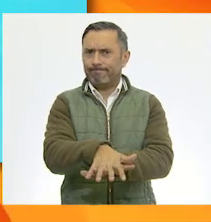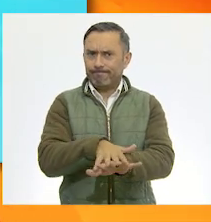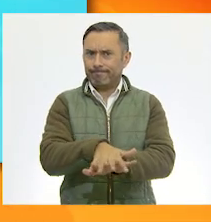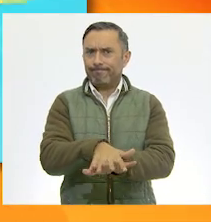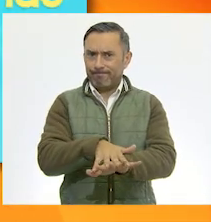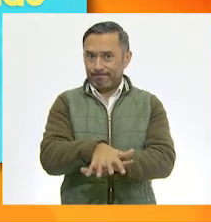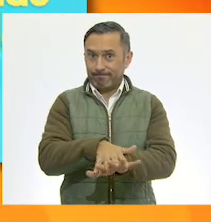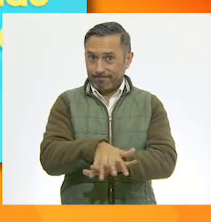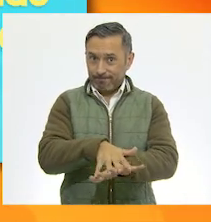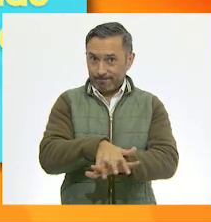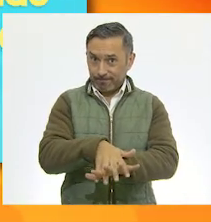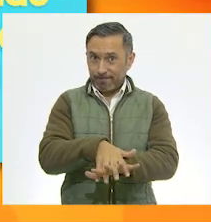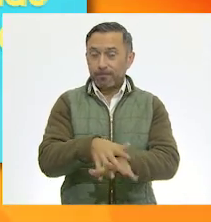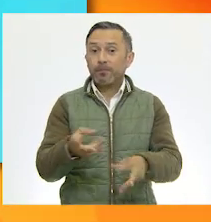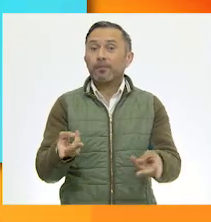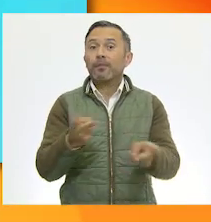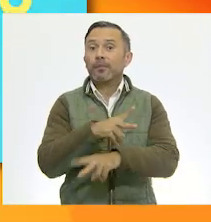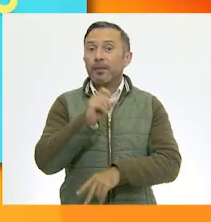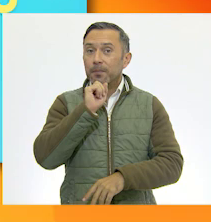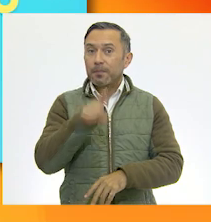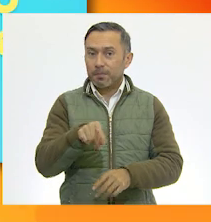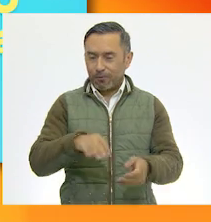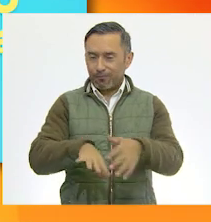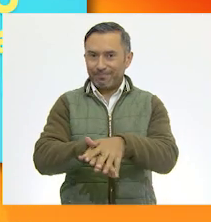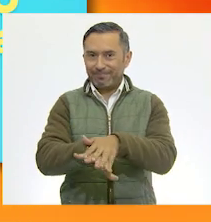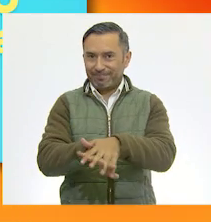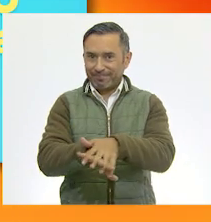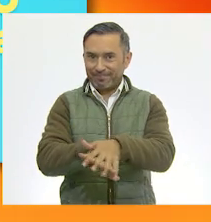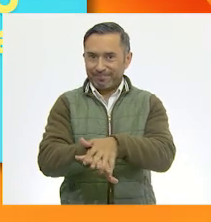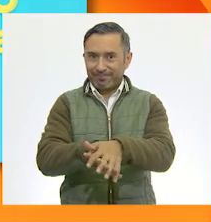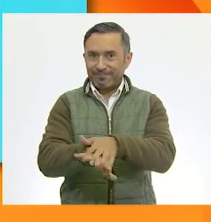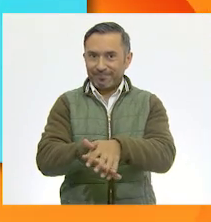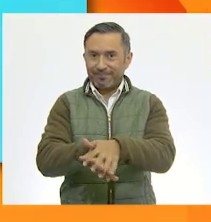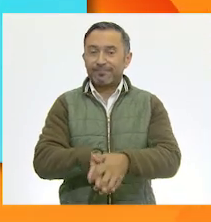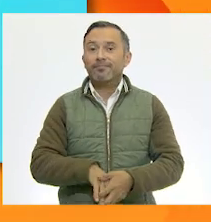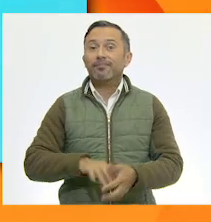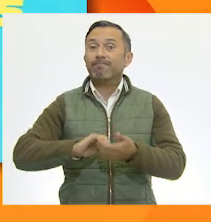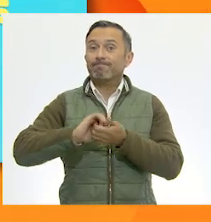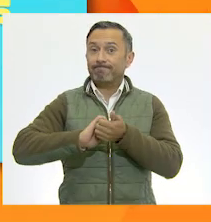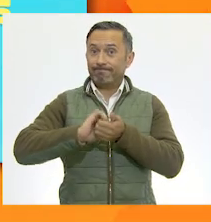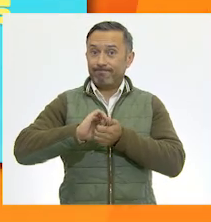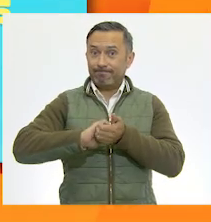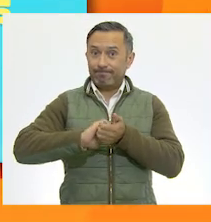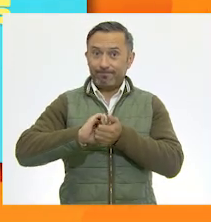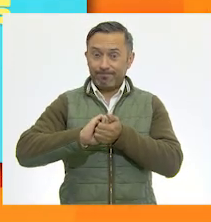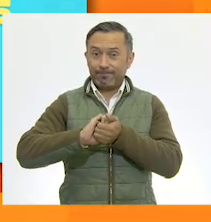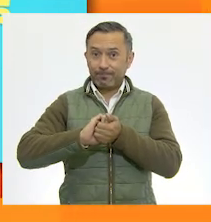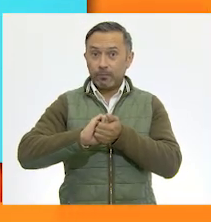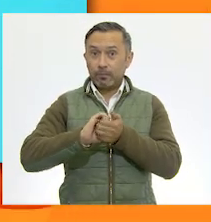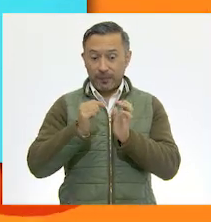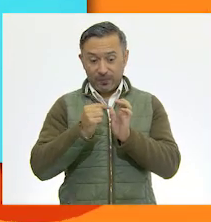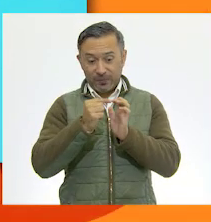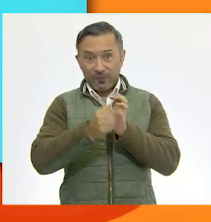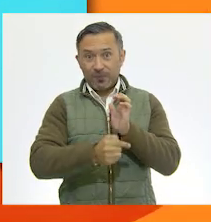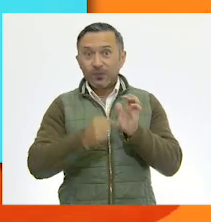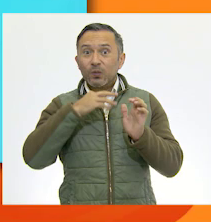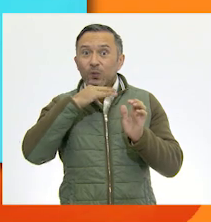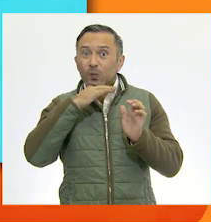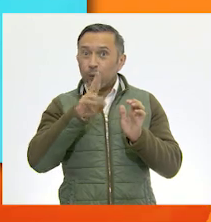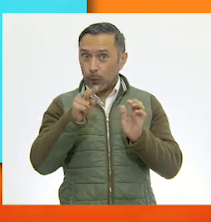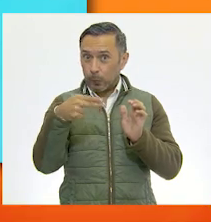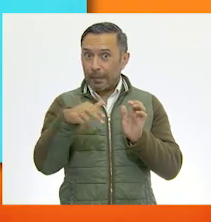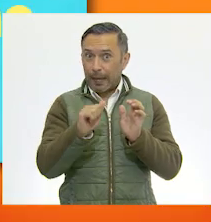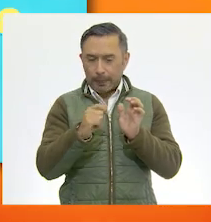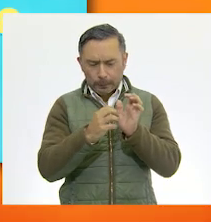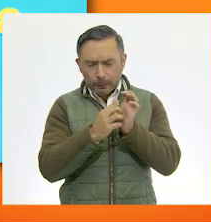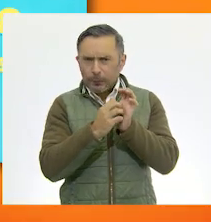de la otra, entrelazando los dedos. Repite lo mismo con la otra mano. Frota los dedos. Ahora haz como